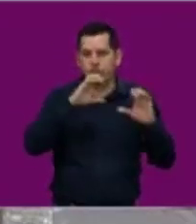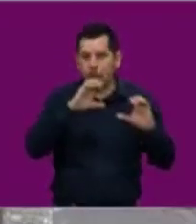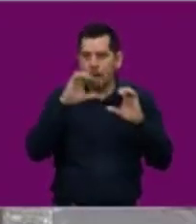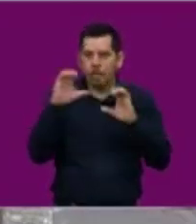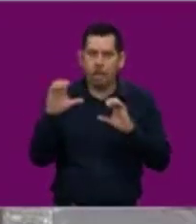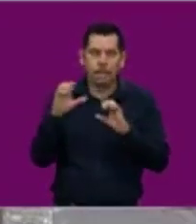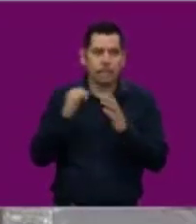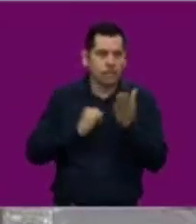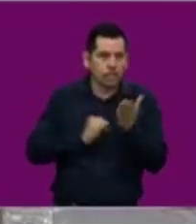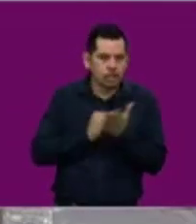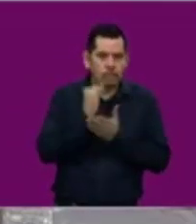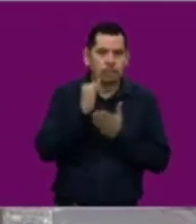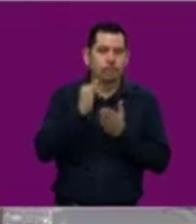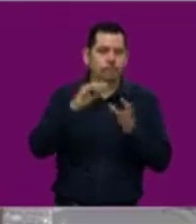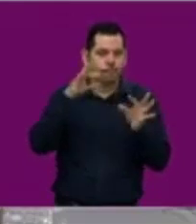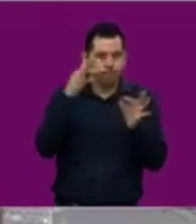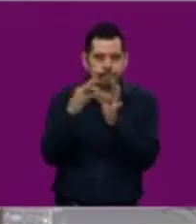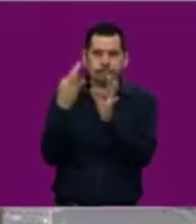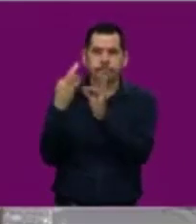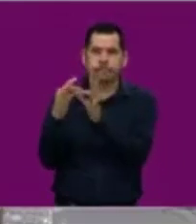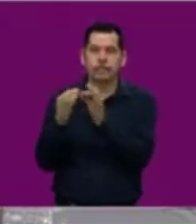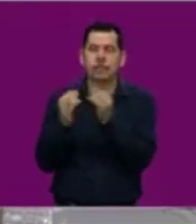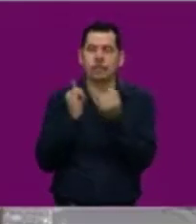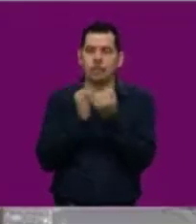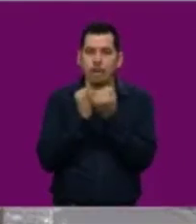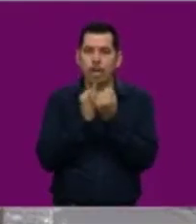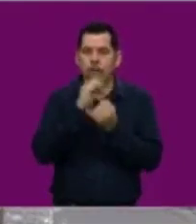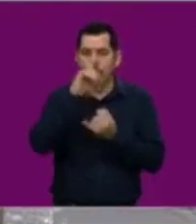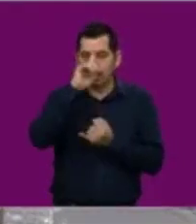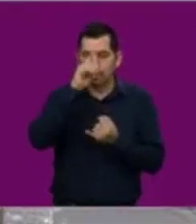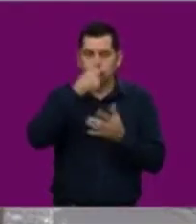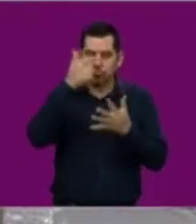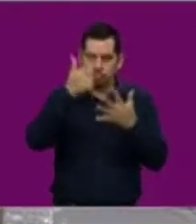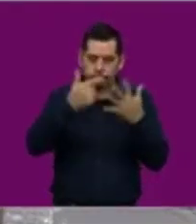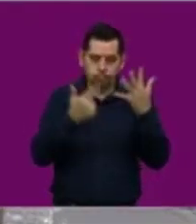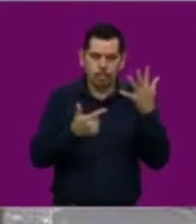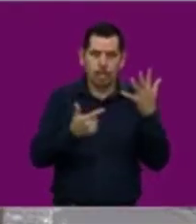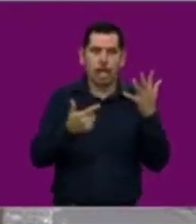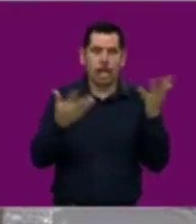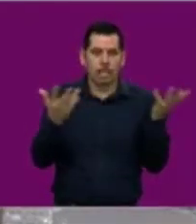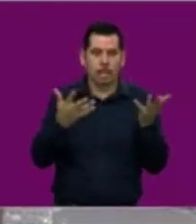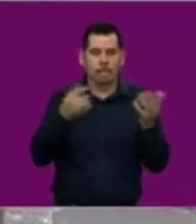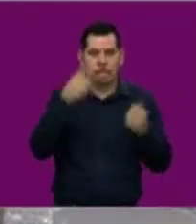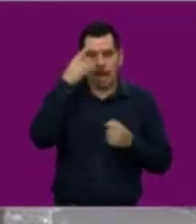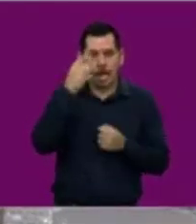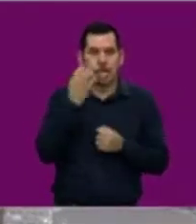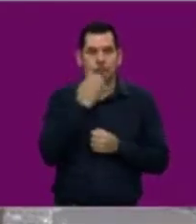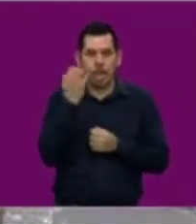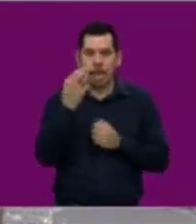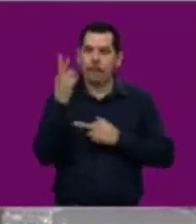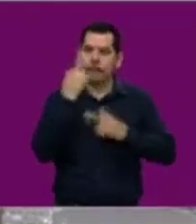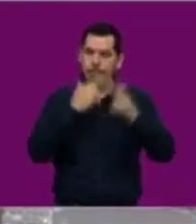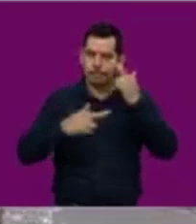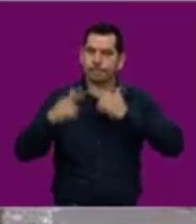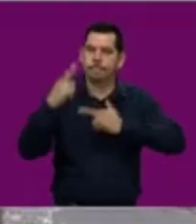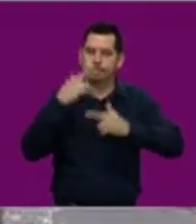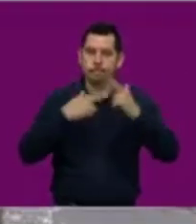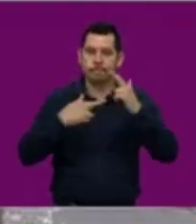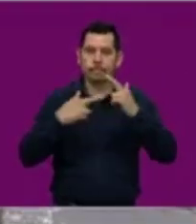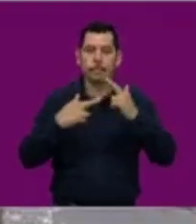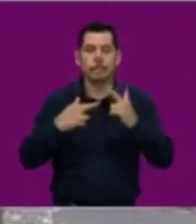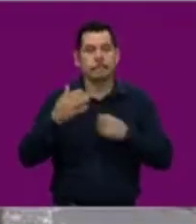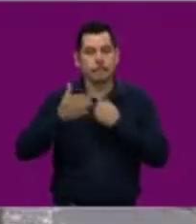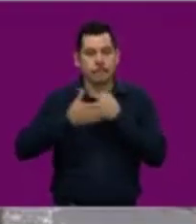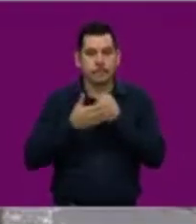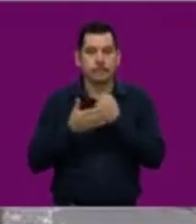yo diría más que toma decisiones en las recomendaciones que hemos estado haciendo para este regreso a clases y para iniciar